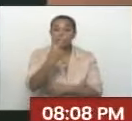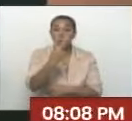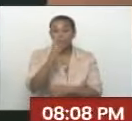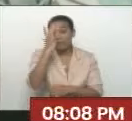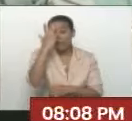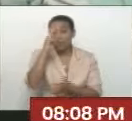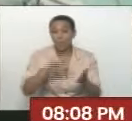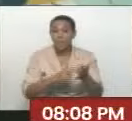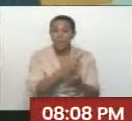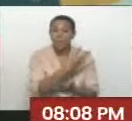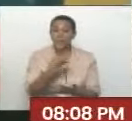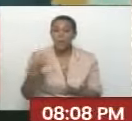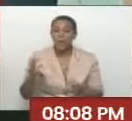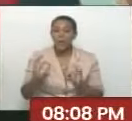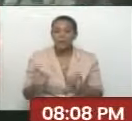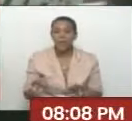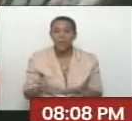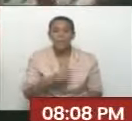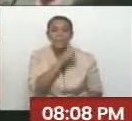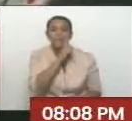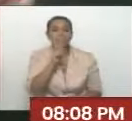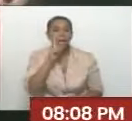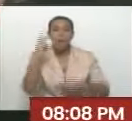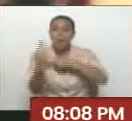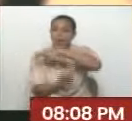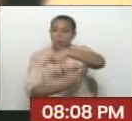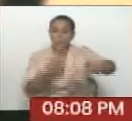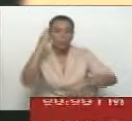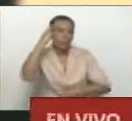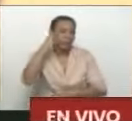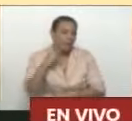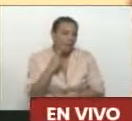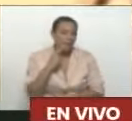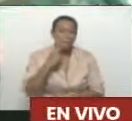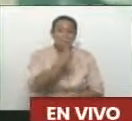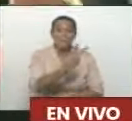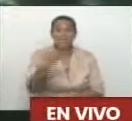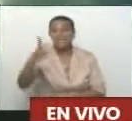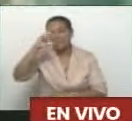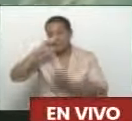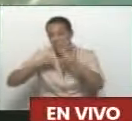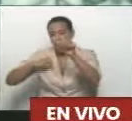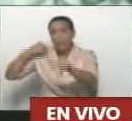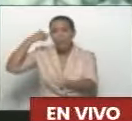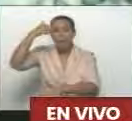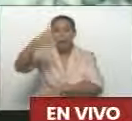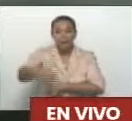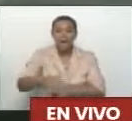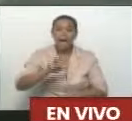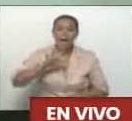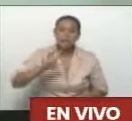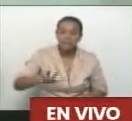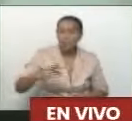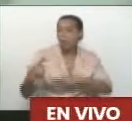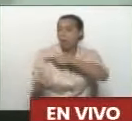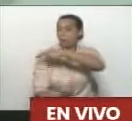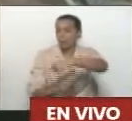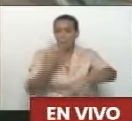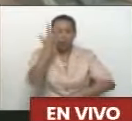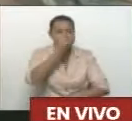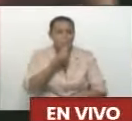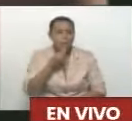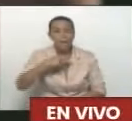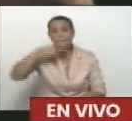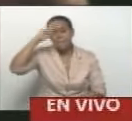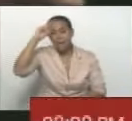de febrero del 2024. Me llamo Revolución Bolivariana y tengo 25 años. Somos un país joven. Mi